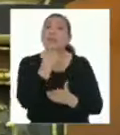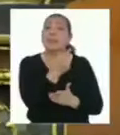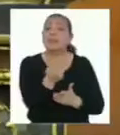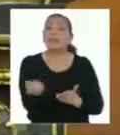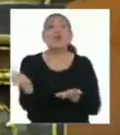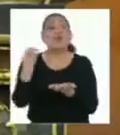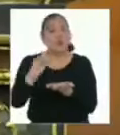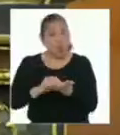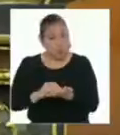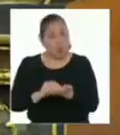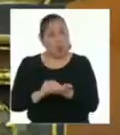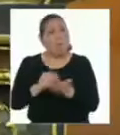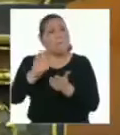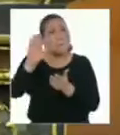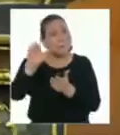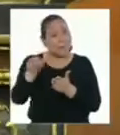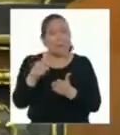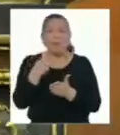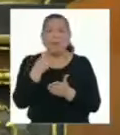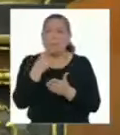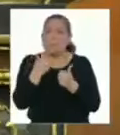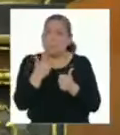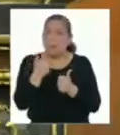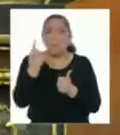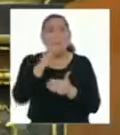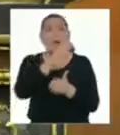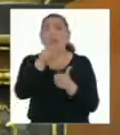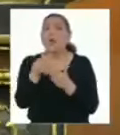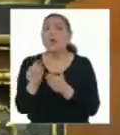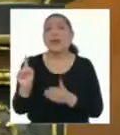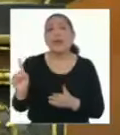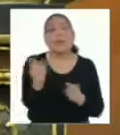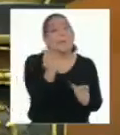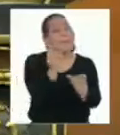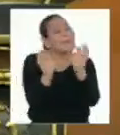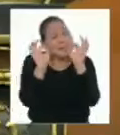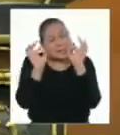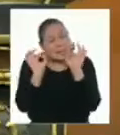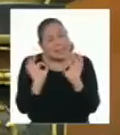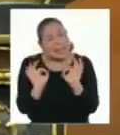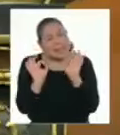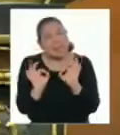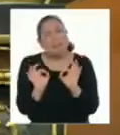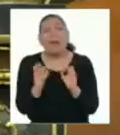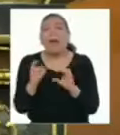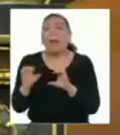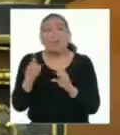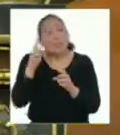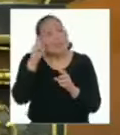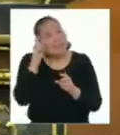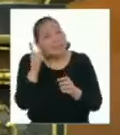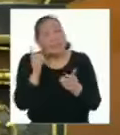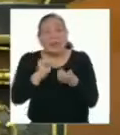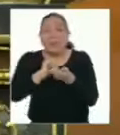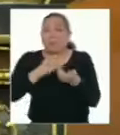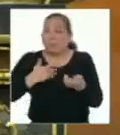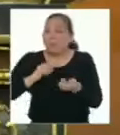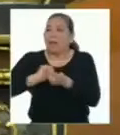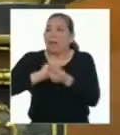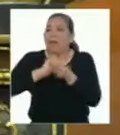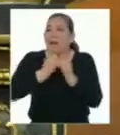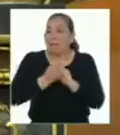decirnos nuevamente, bendecir, de decir bien para nosotros, siempre estemos dispuestos a ser recreados y